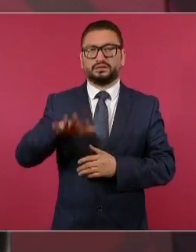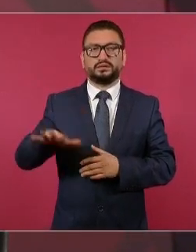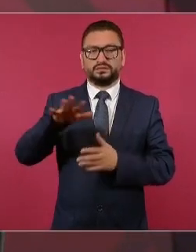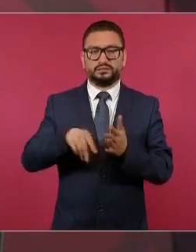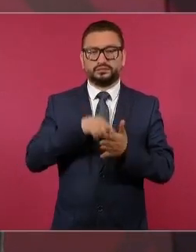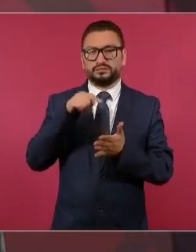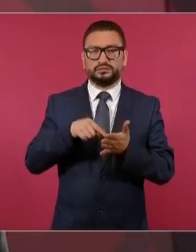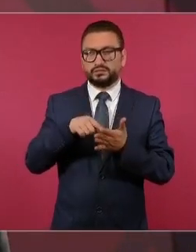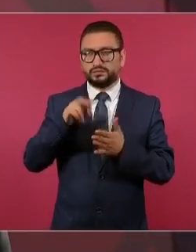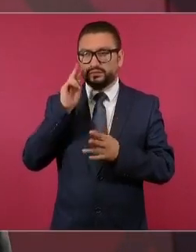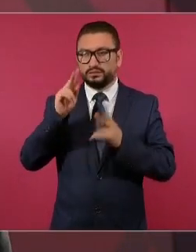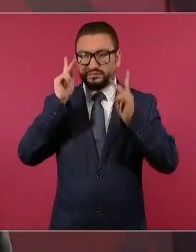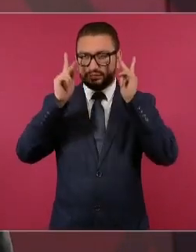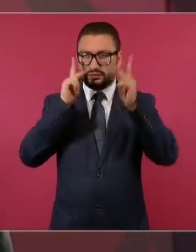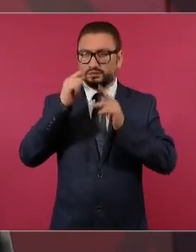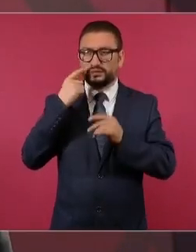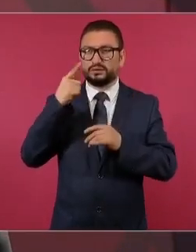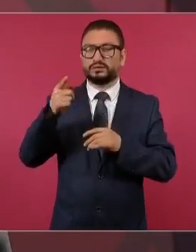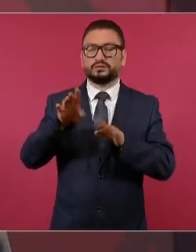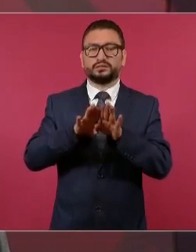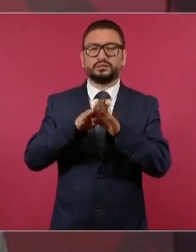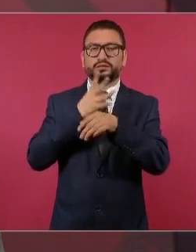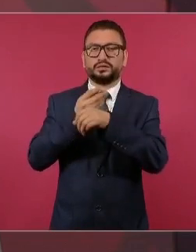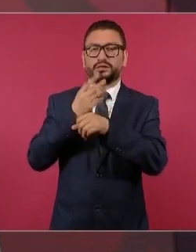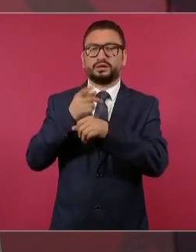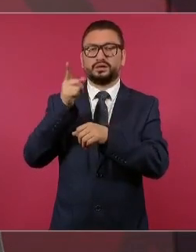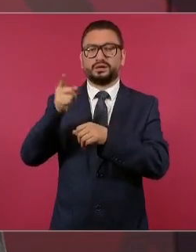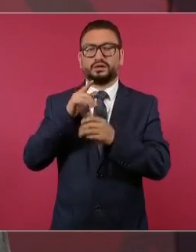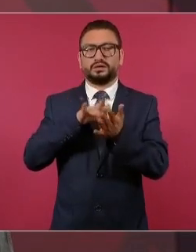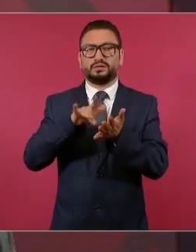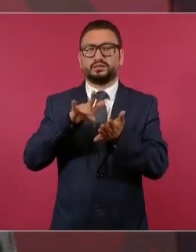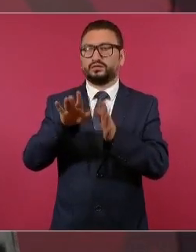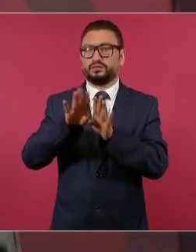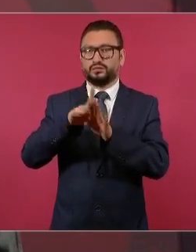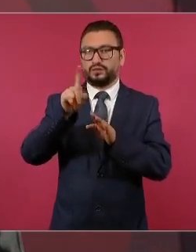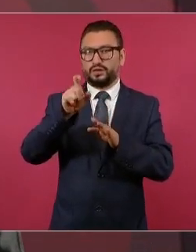está instalando un acueducto